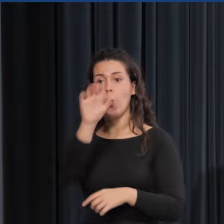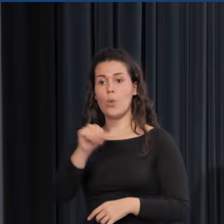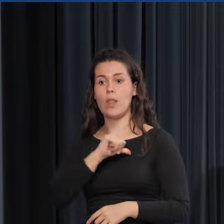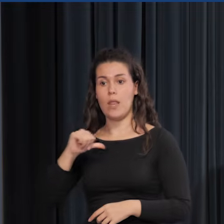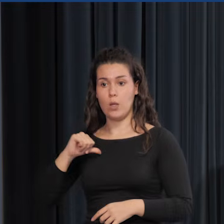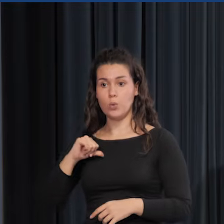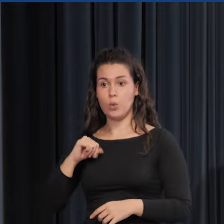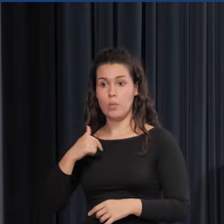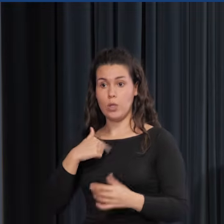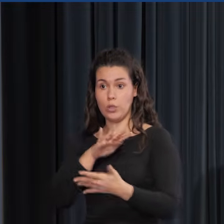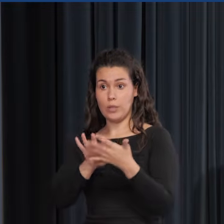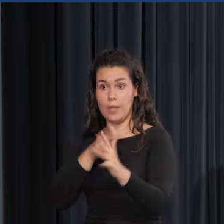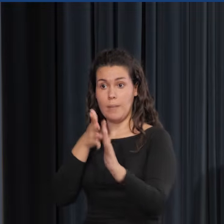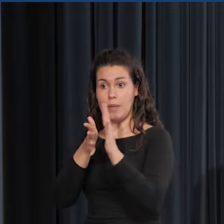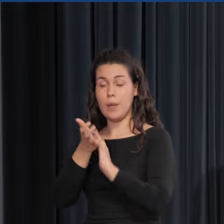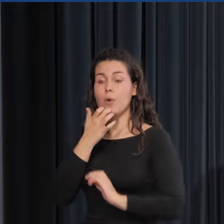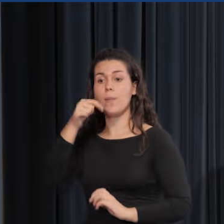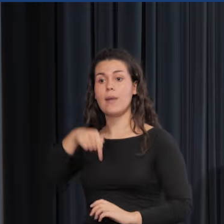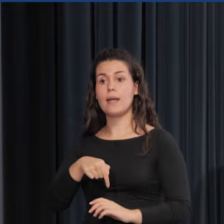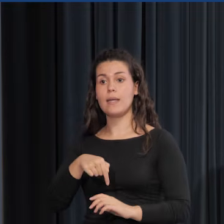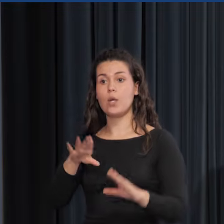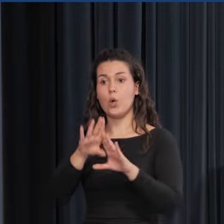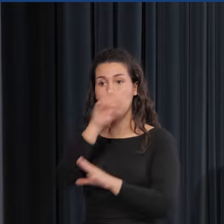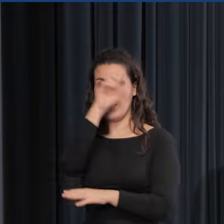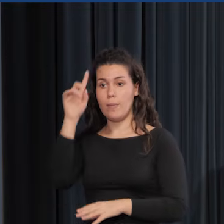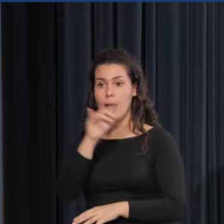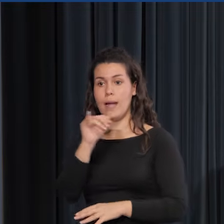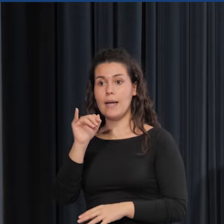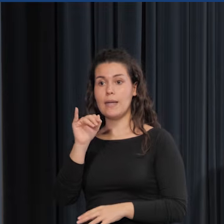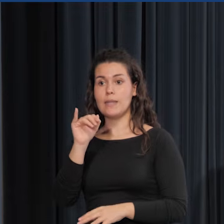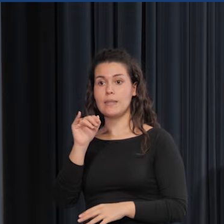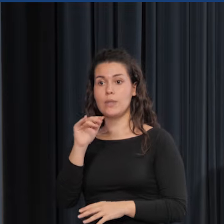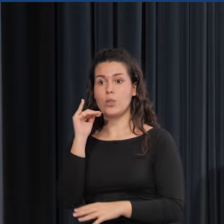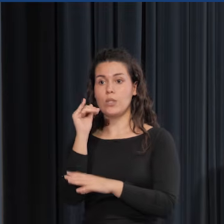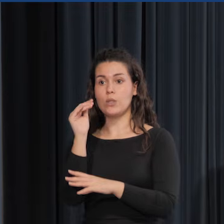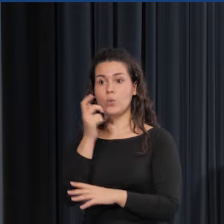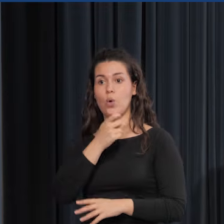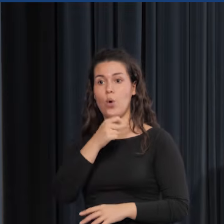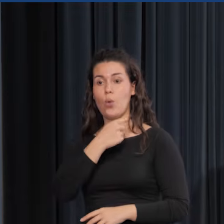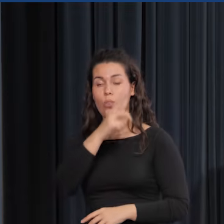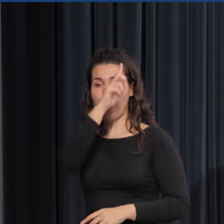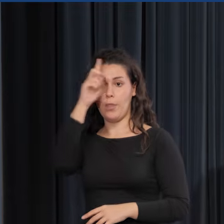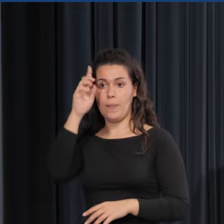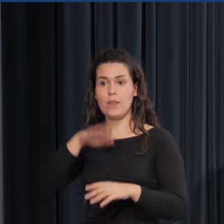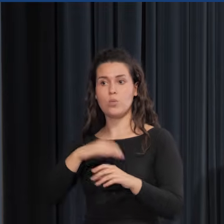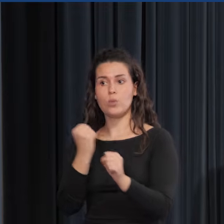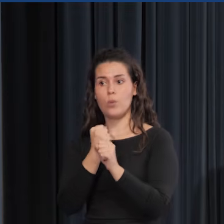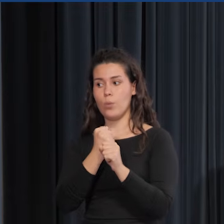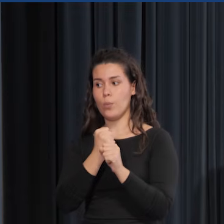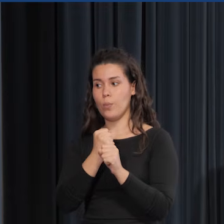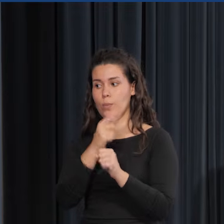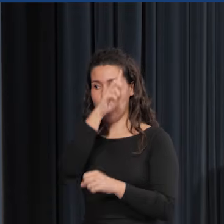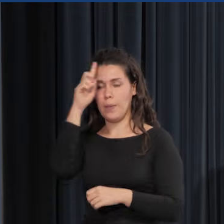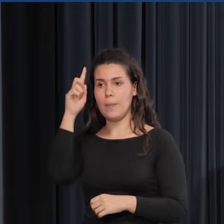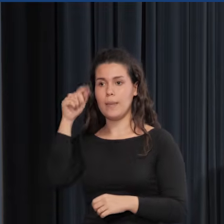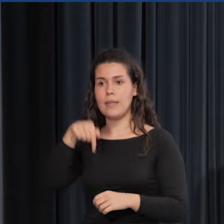yo quería hacer referencia. Aquí en Madrid tenemos el Instituto Regional de Seguridad y Salud en el Trabajo, que está haciendo un esfuerzo muy importante en la actualización de contenidos